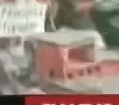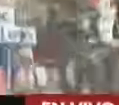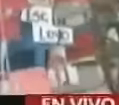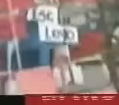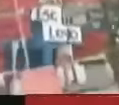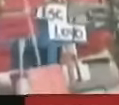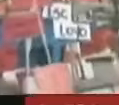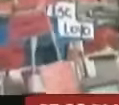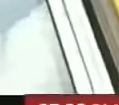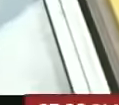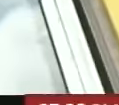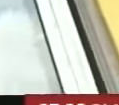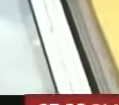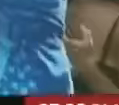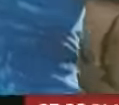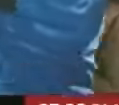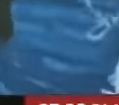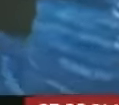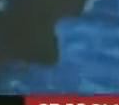Jueves.